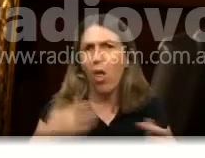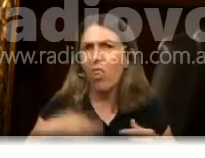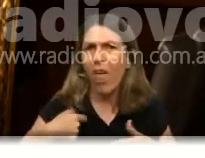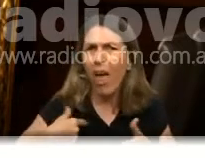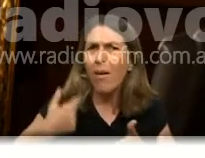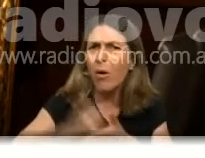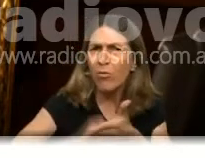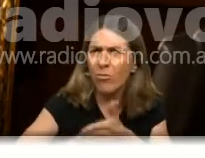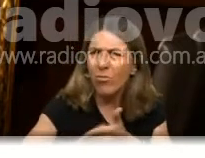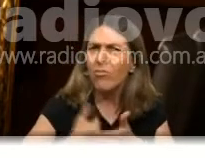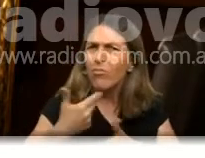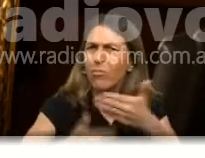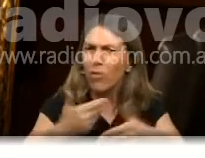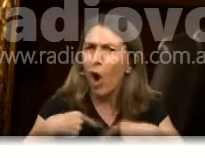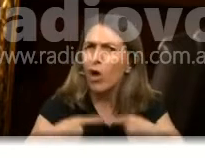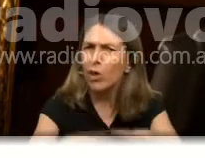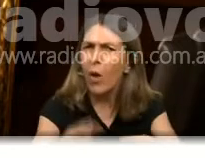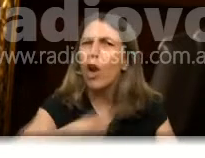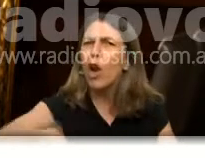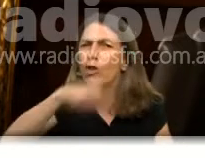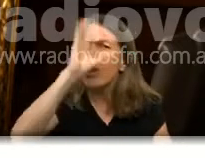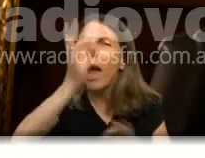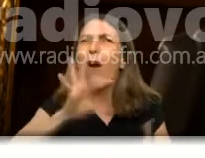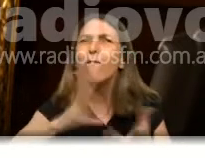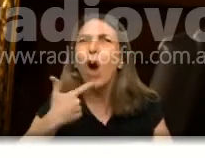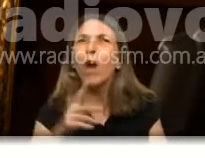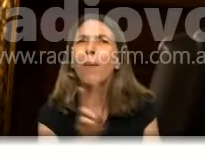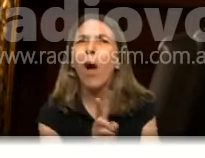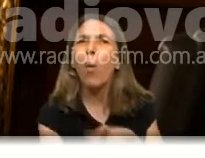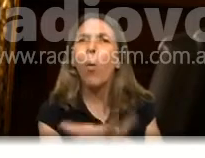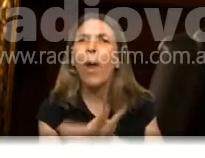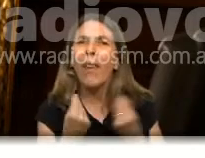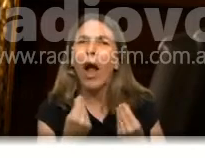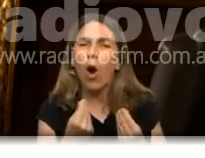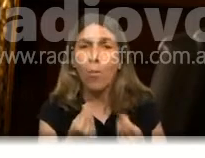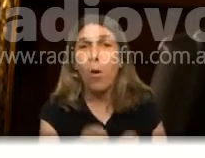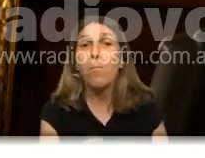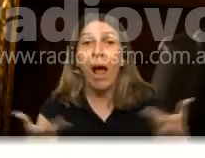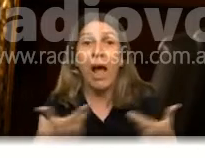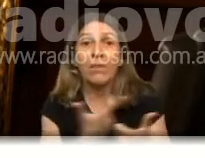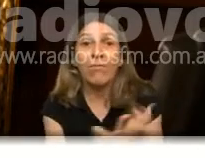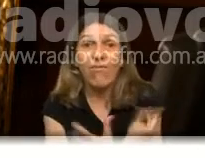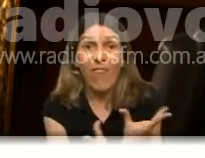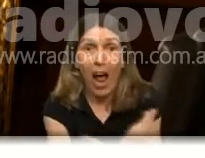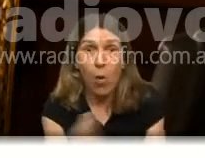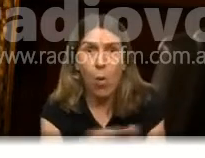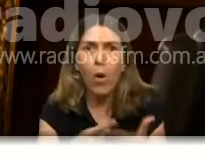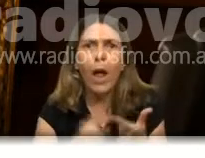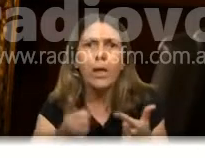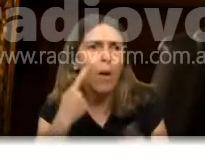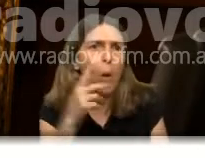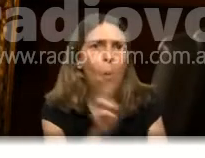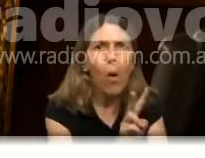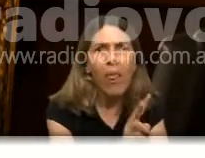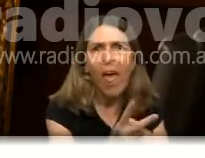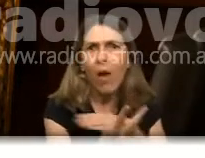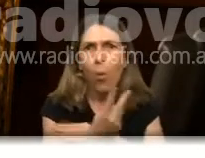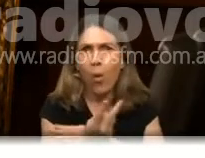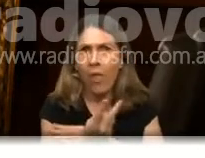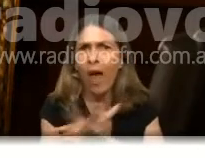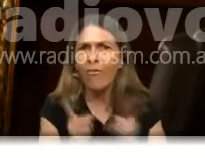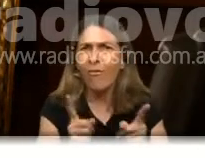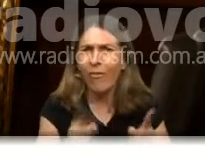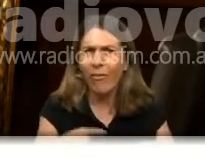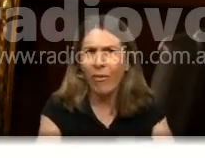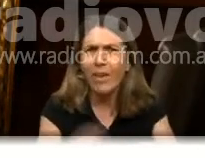enfrentando las ya sabemos cuál es el camino a seguir vacunando nos y cuidando nos lo hemos hecho y hemos